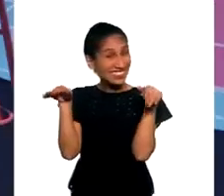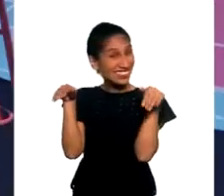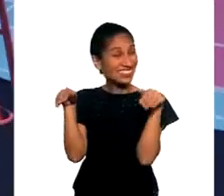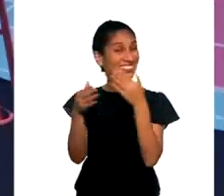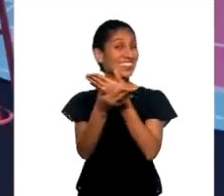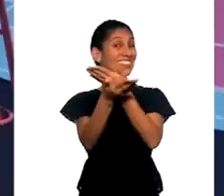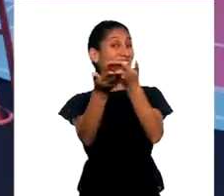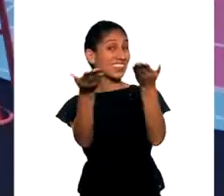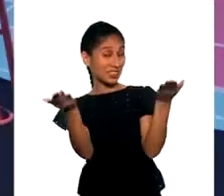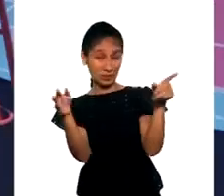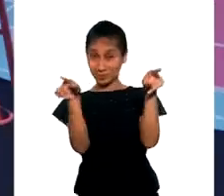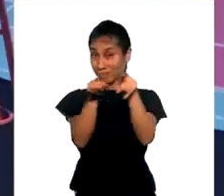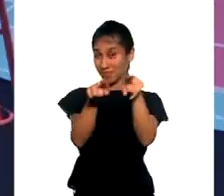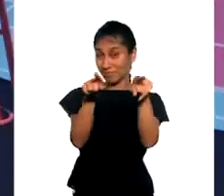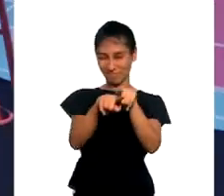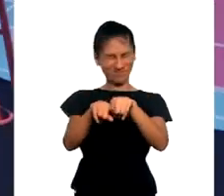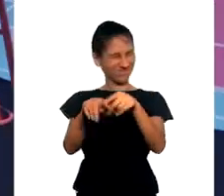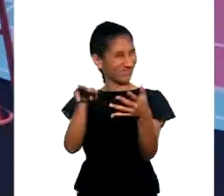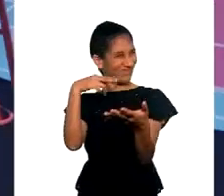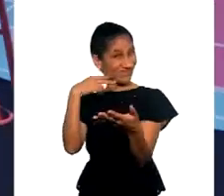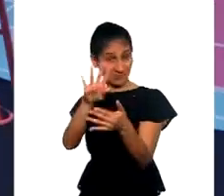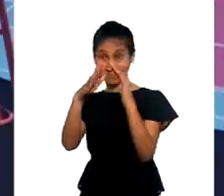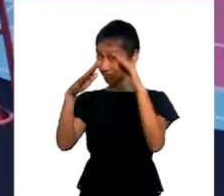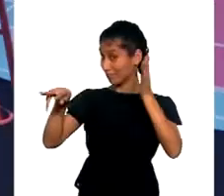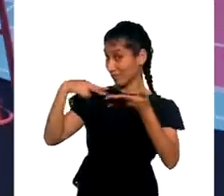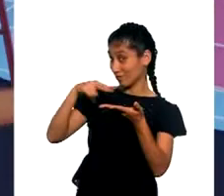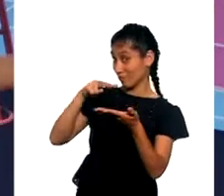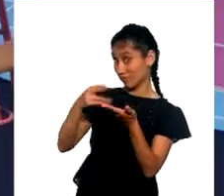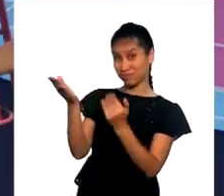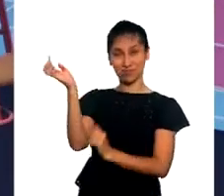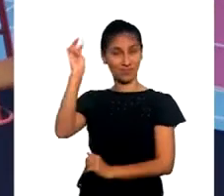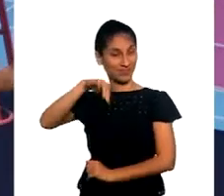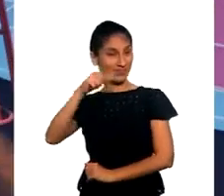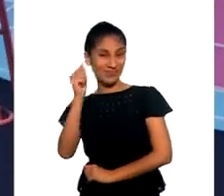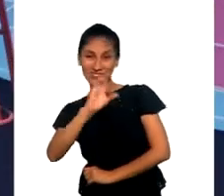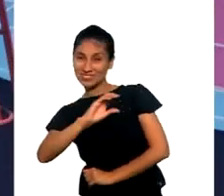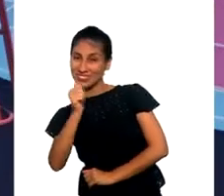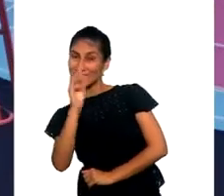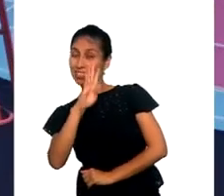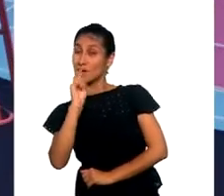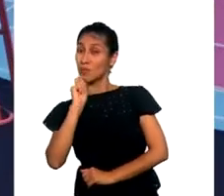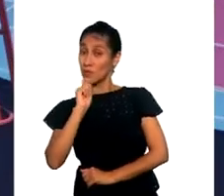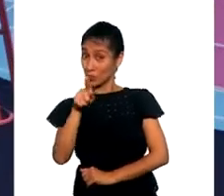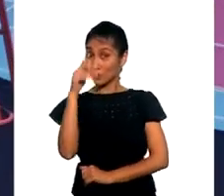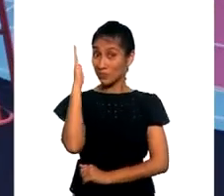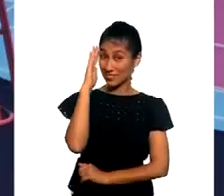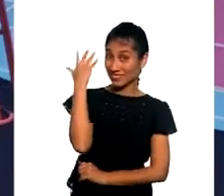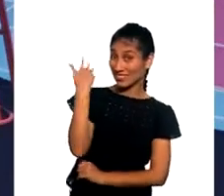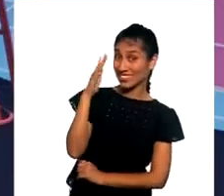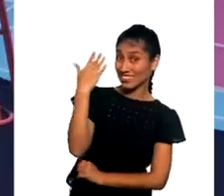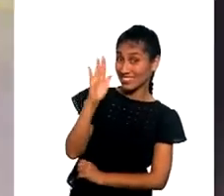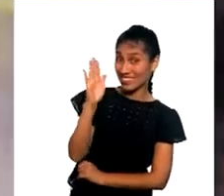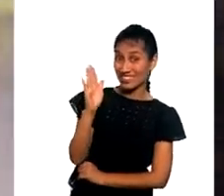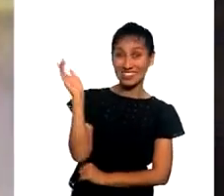ustedes también nuevas en casa mata vos tú ya sabes